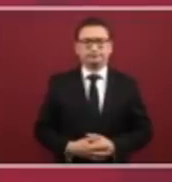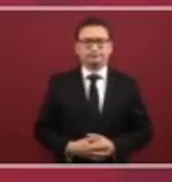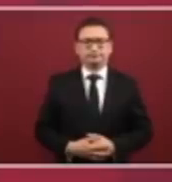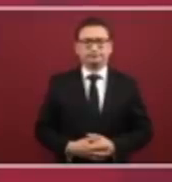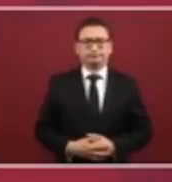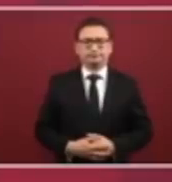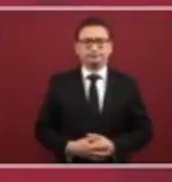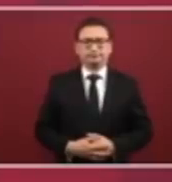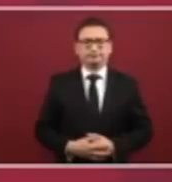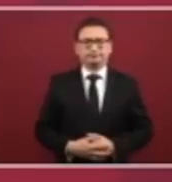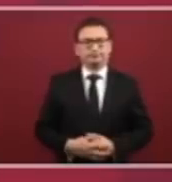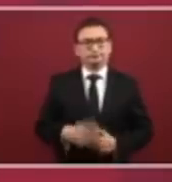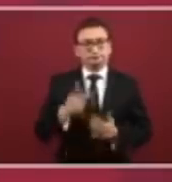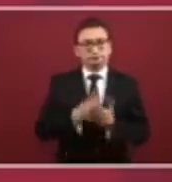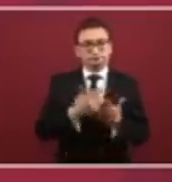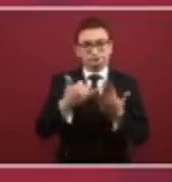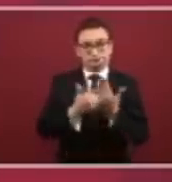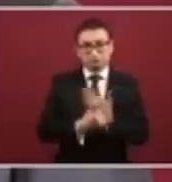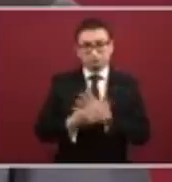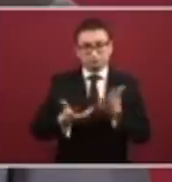llevar a cabo el proyecto,